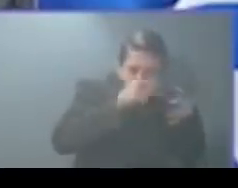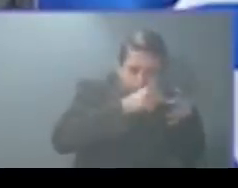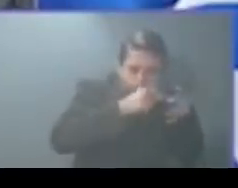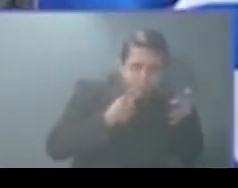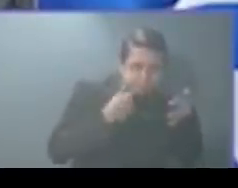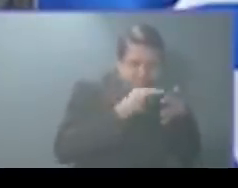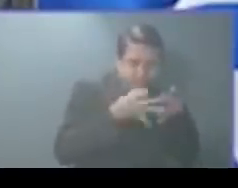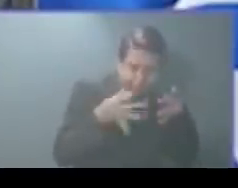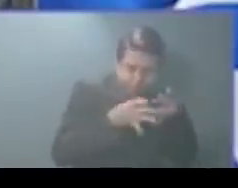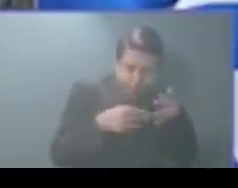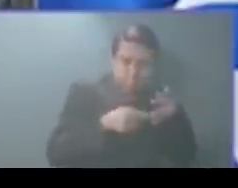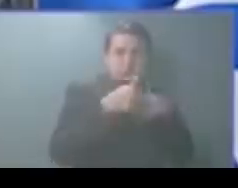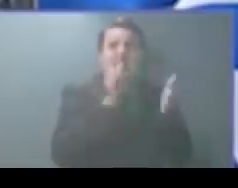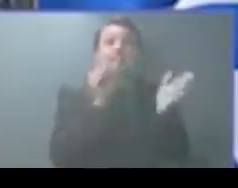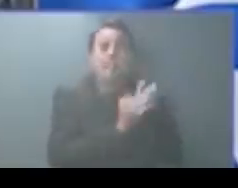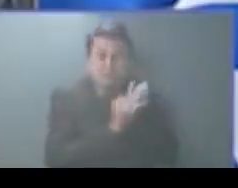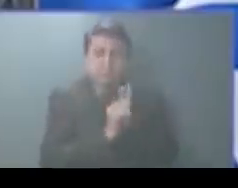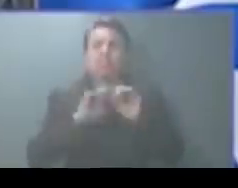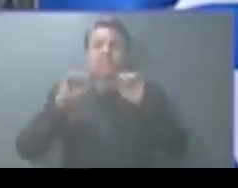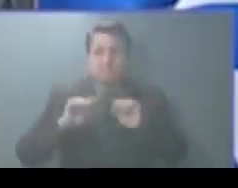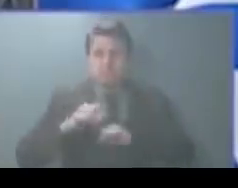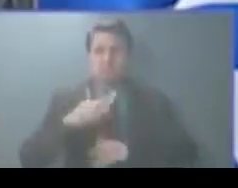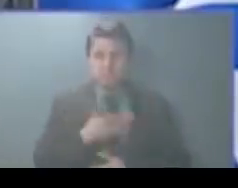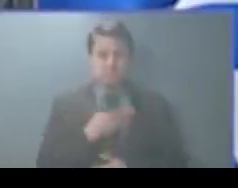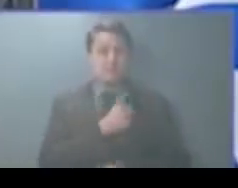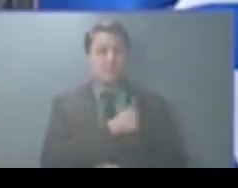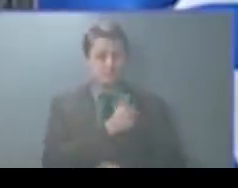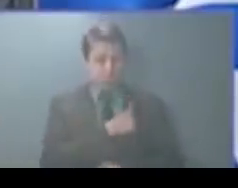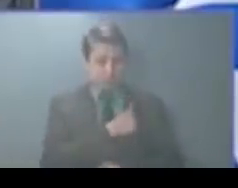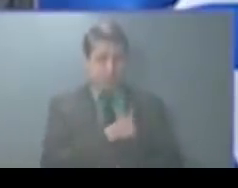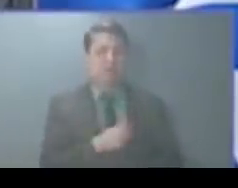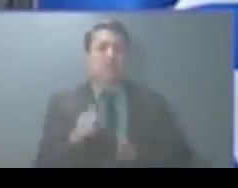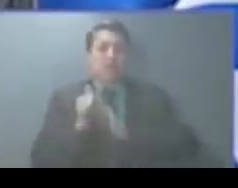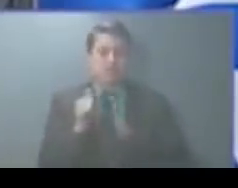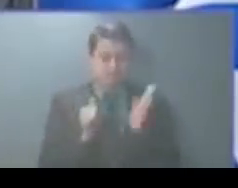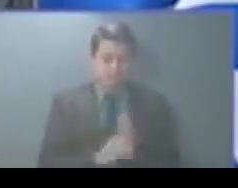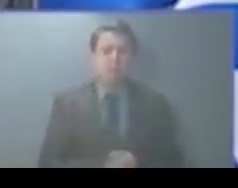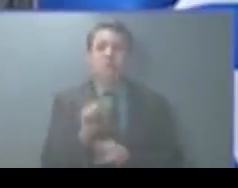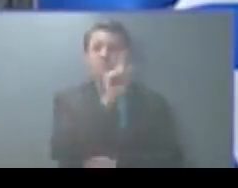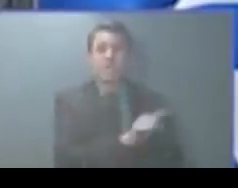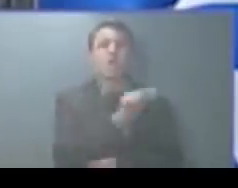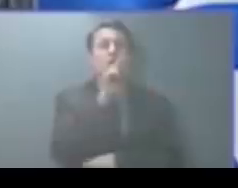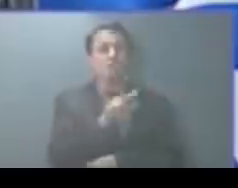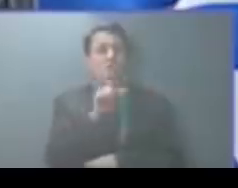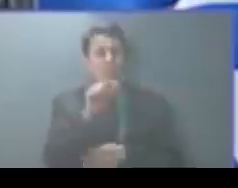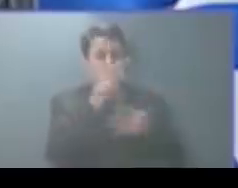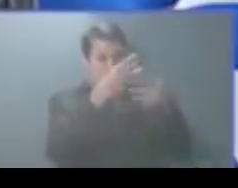Asamblea Legislativa tiene dentro de sus atribuciones y conforme al artículo 131, numeral